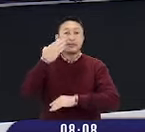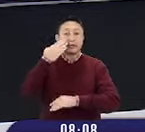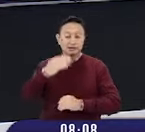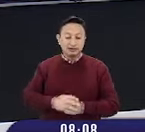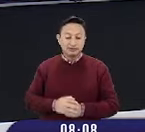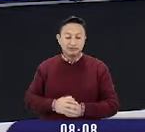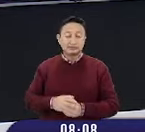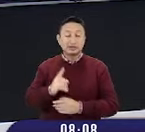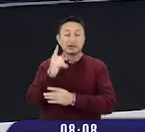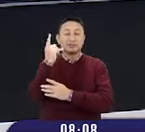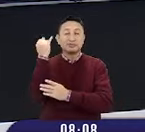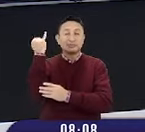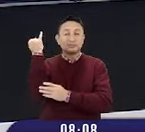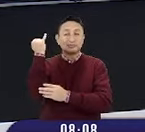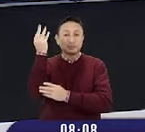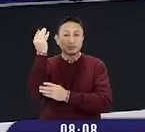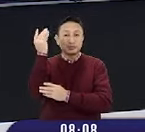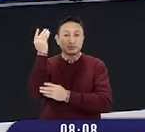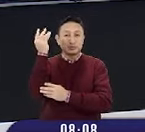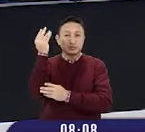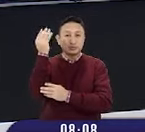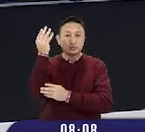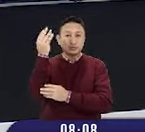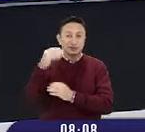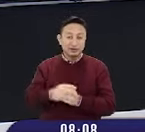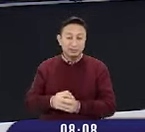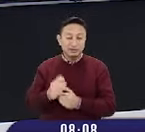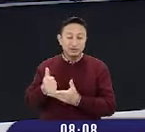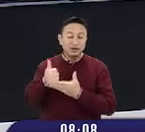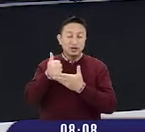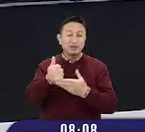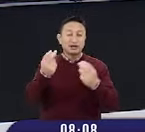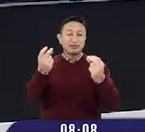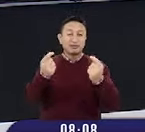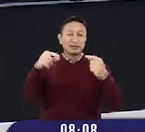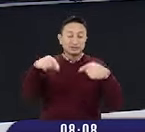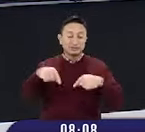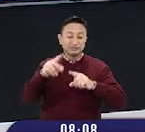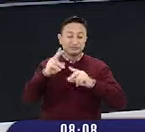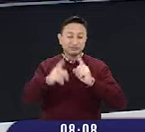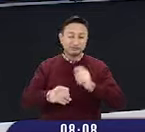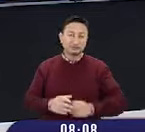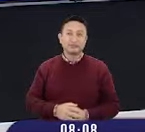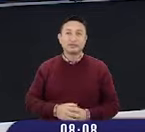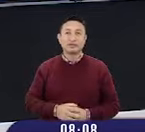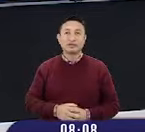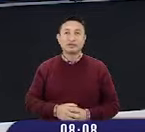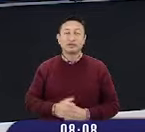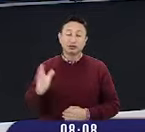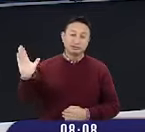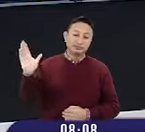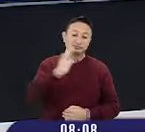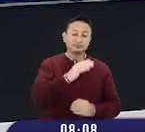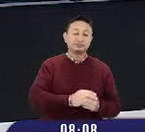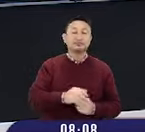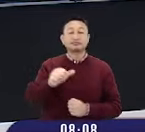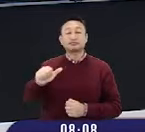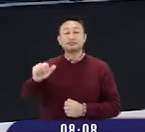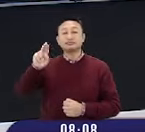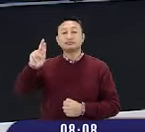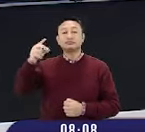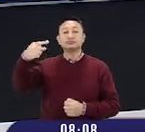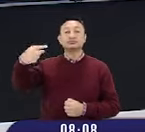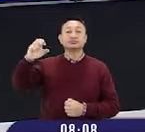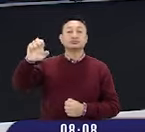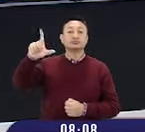la velita verde para que sea la ayuda inmediata a nuestros vecinos. Los moradores de la Argelia Media, esto en el sur